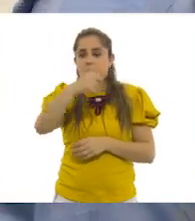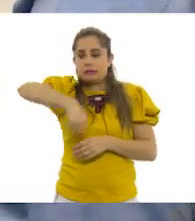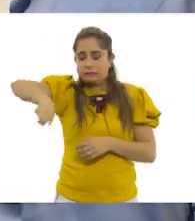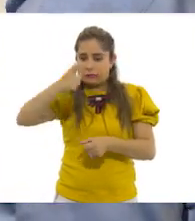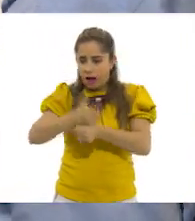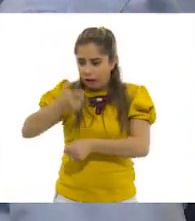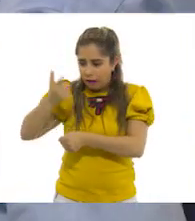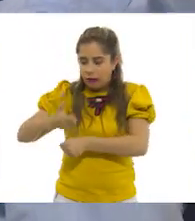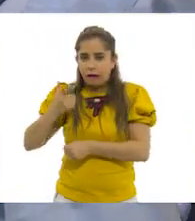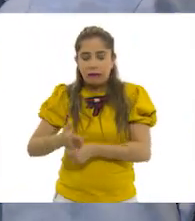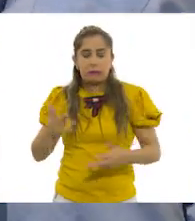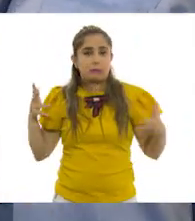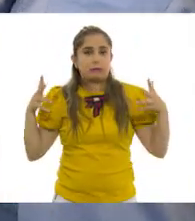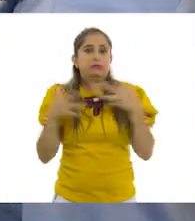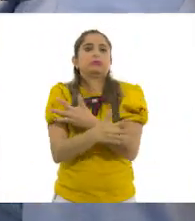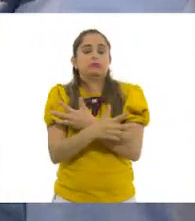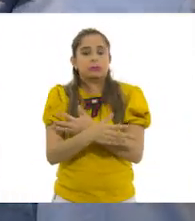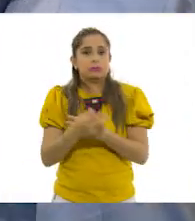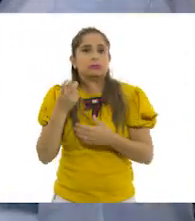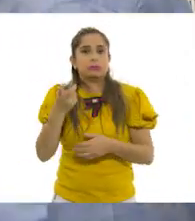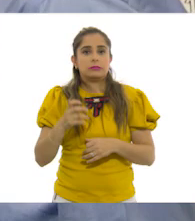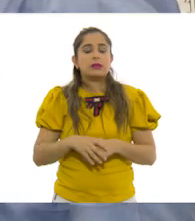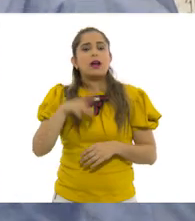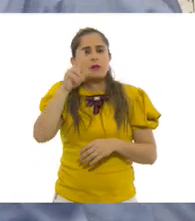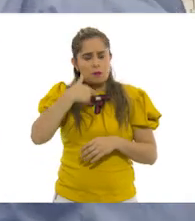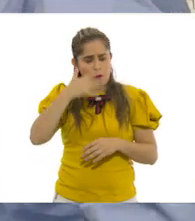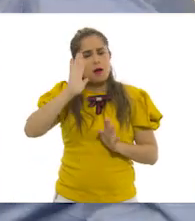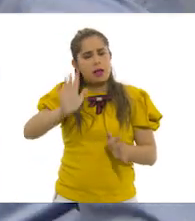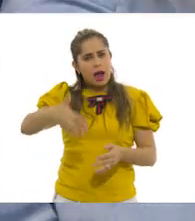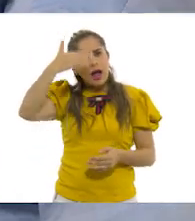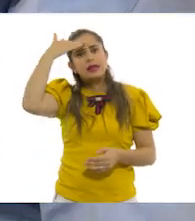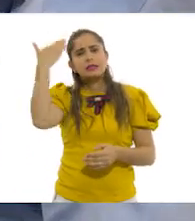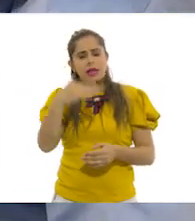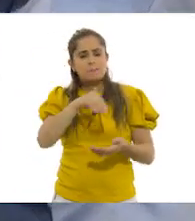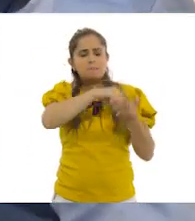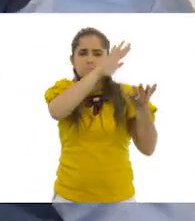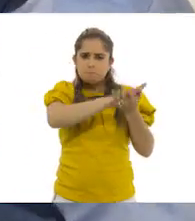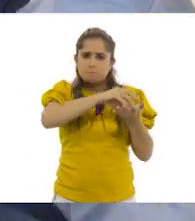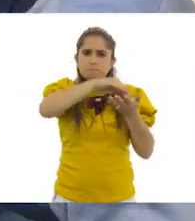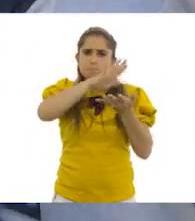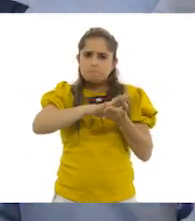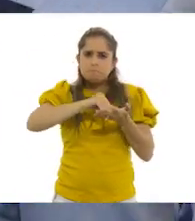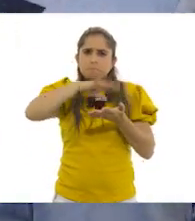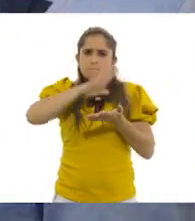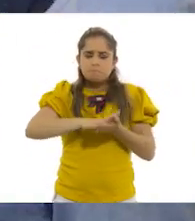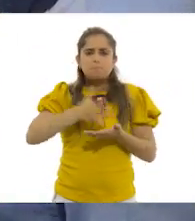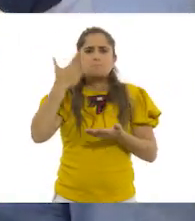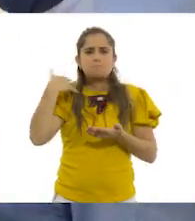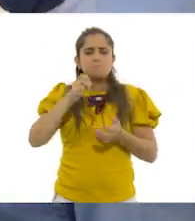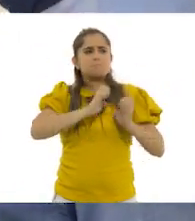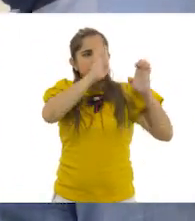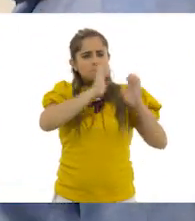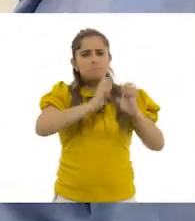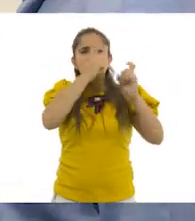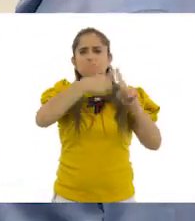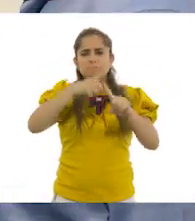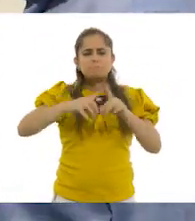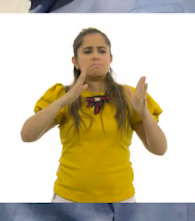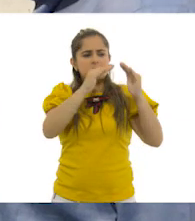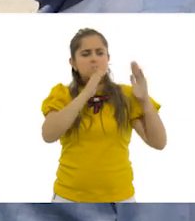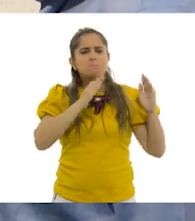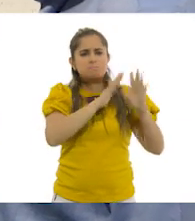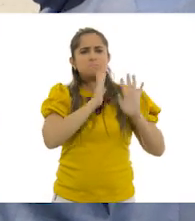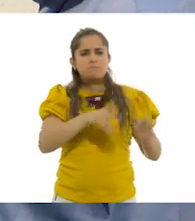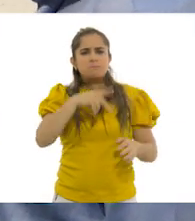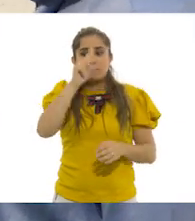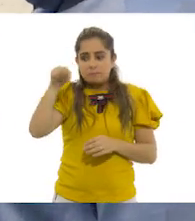Ejecatl? No, porque ya tenemos nosotros cierto conocimiento en el recinto sagrado de edificios, de varios de ellos, pero